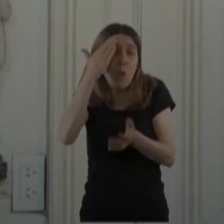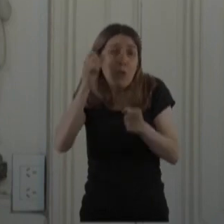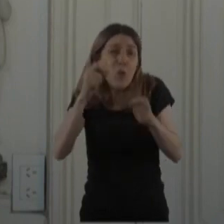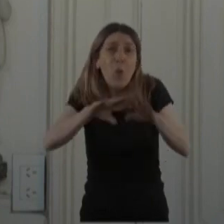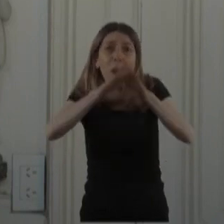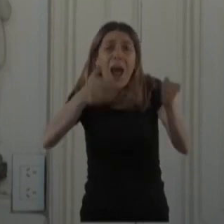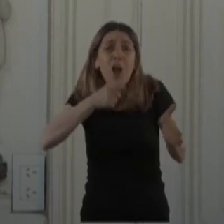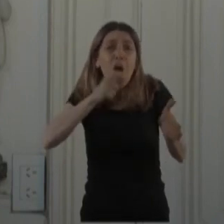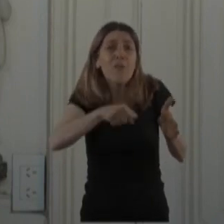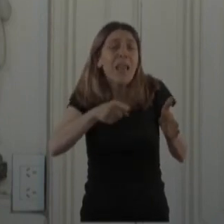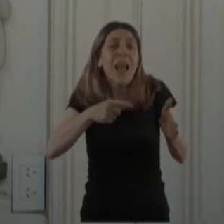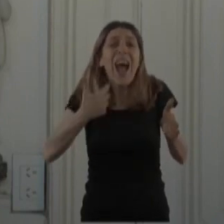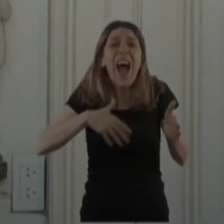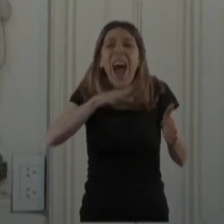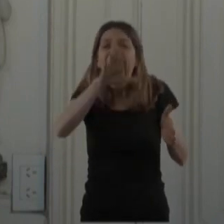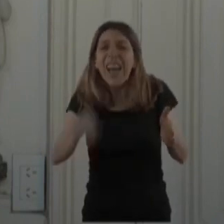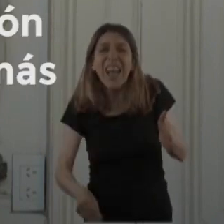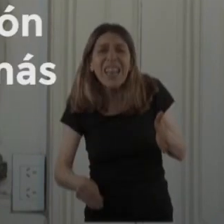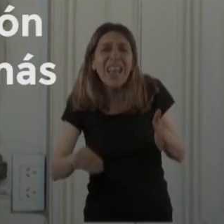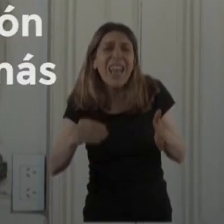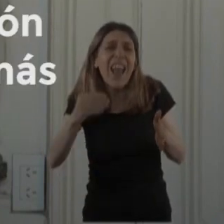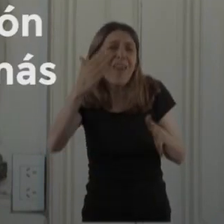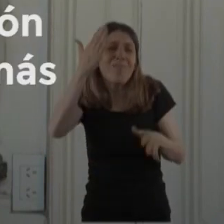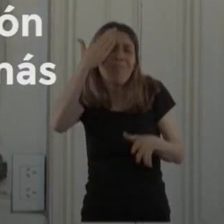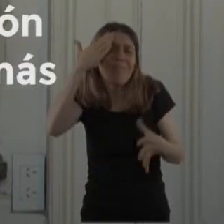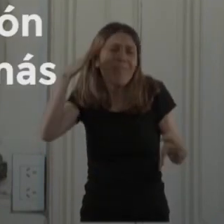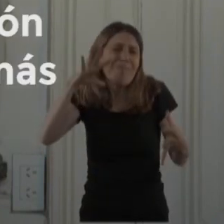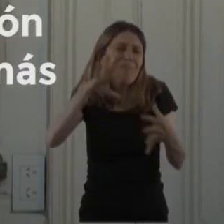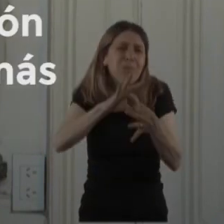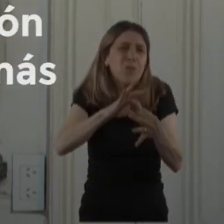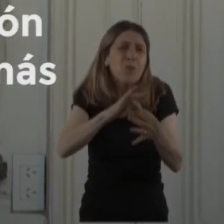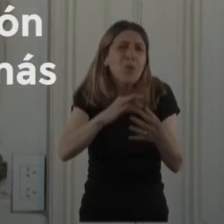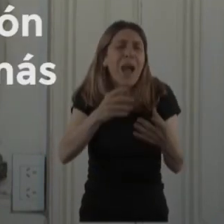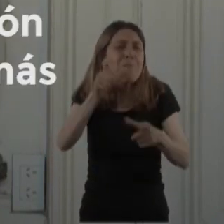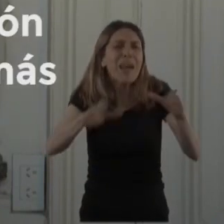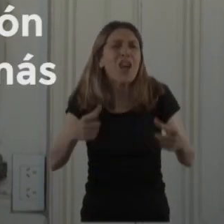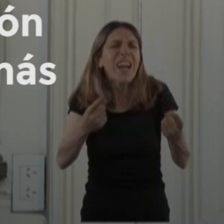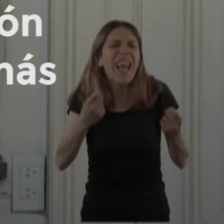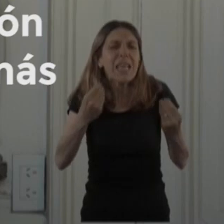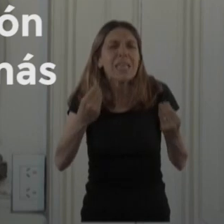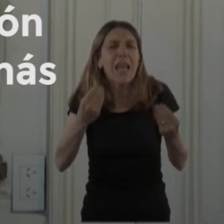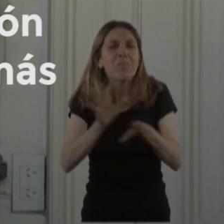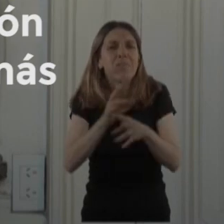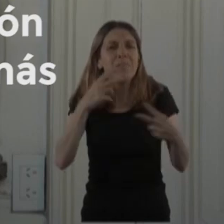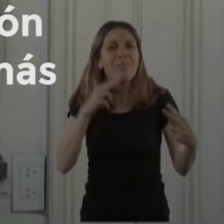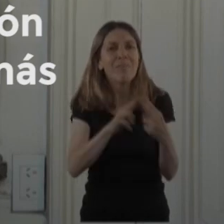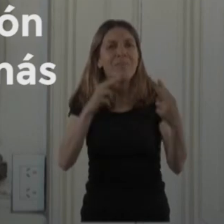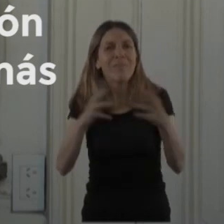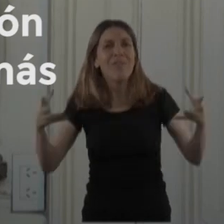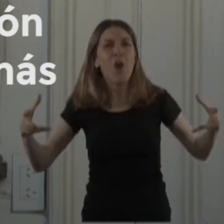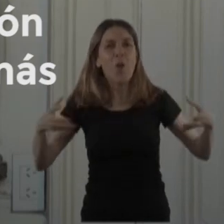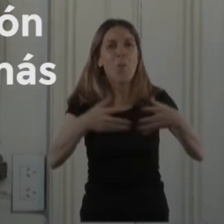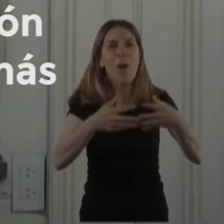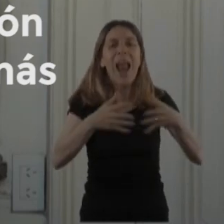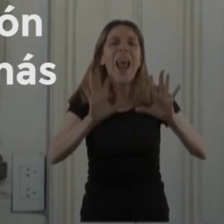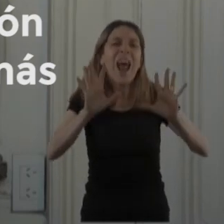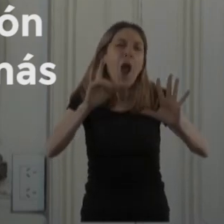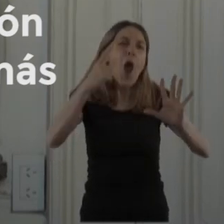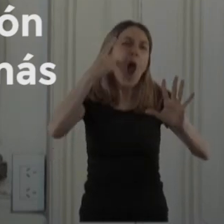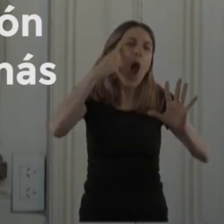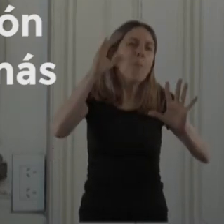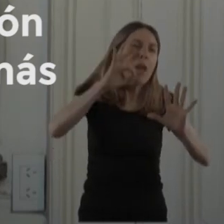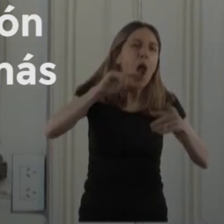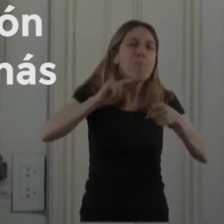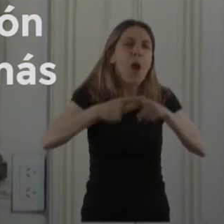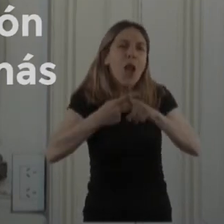La Argentina lo que necesita en este tiempo es definitivamente encontrarse, más allá de la diversidad de posiciones políticas